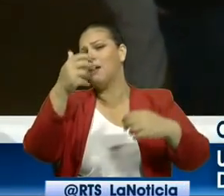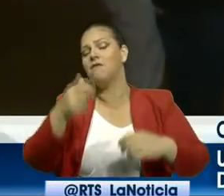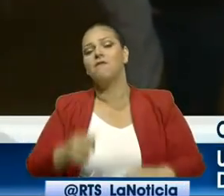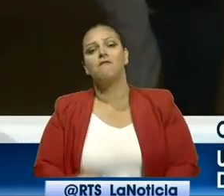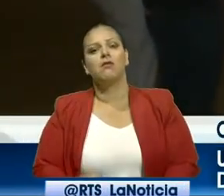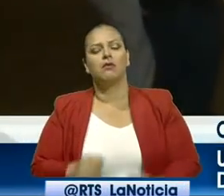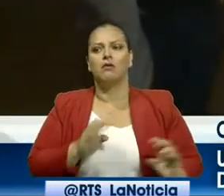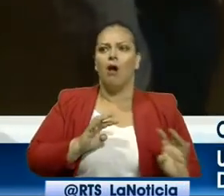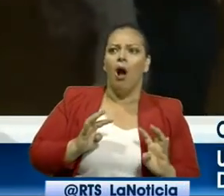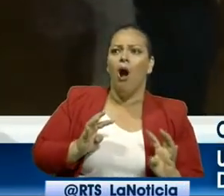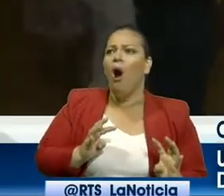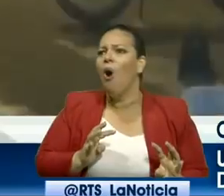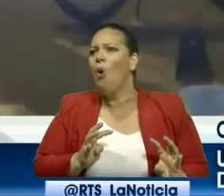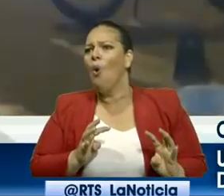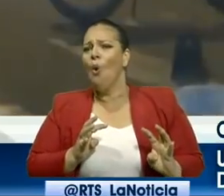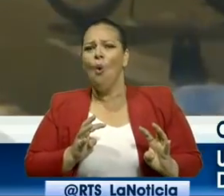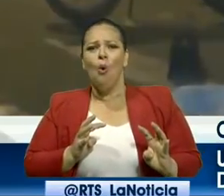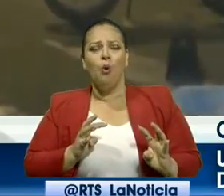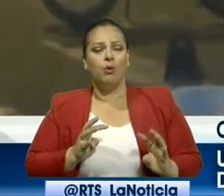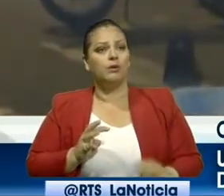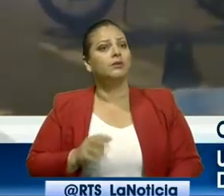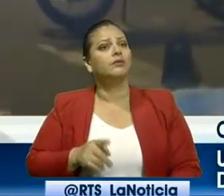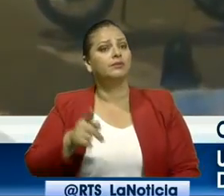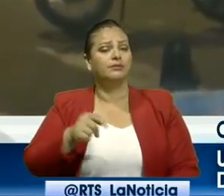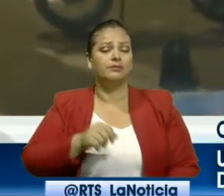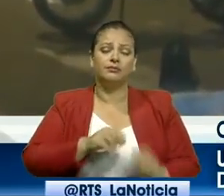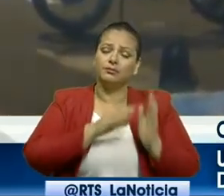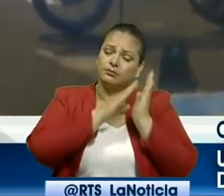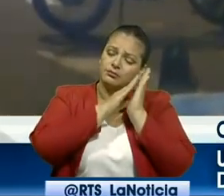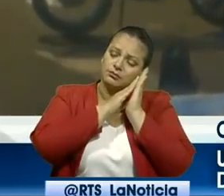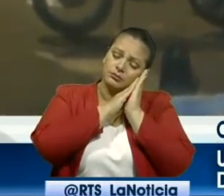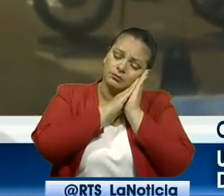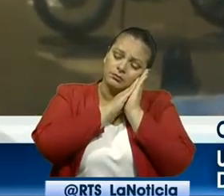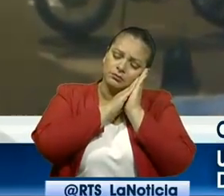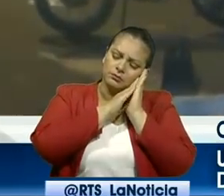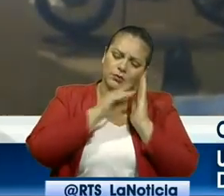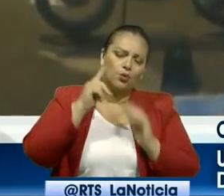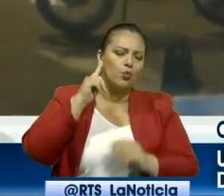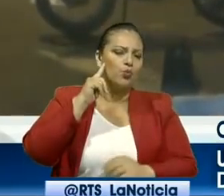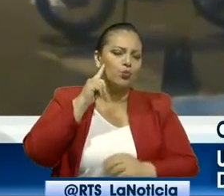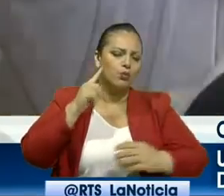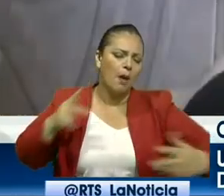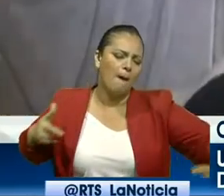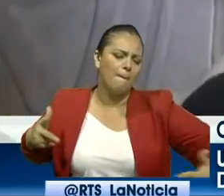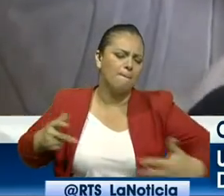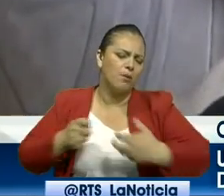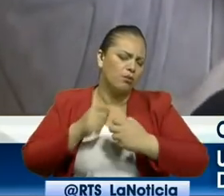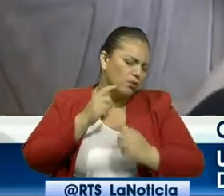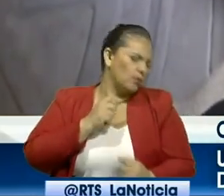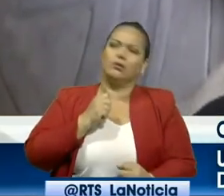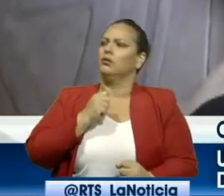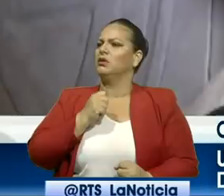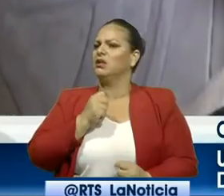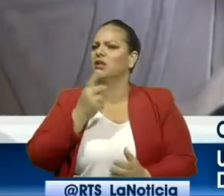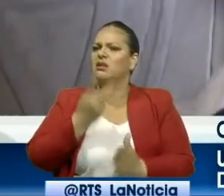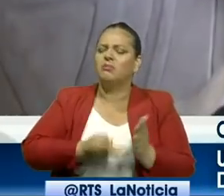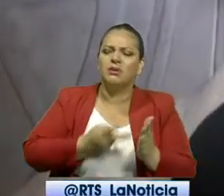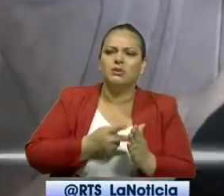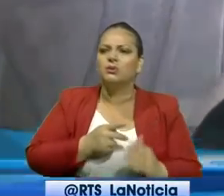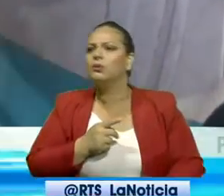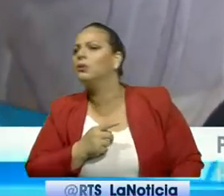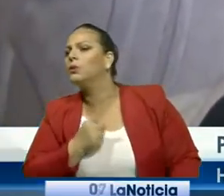que alertó a los vecinos que descansaban durante la madrugada, sin sospechar que la muerte se echaba a la calle. Yo vi cuando estaban ya tirados en el piso. ¿El